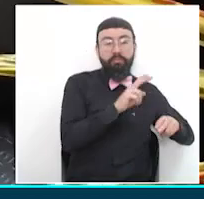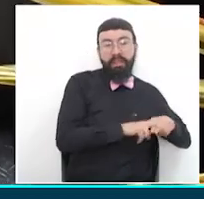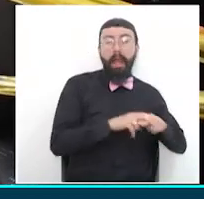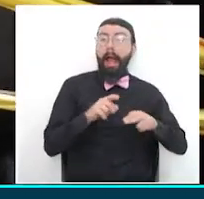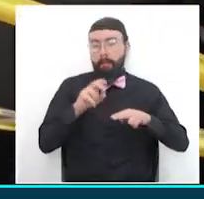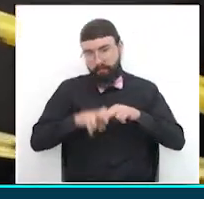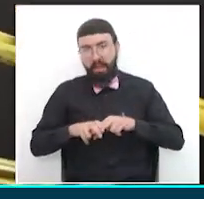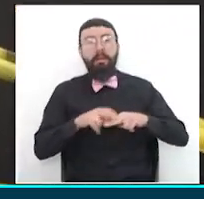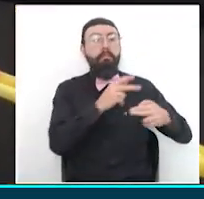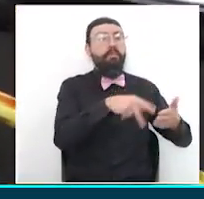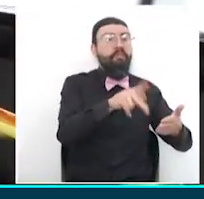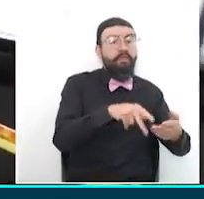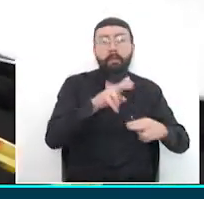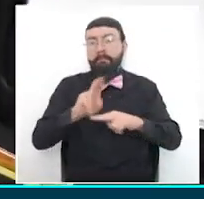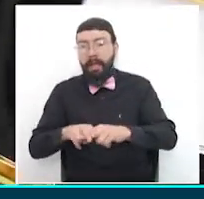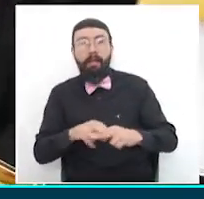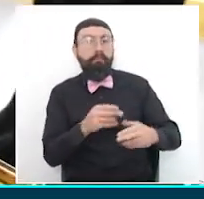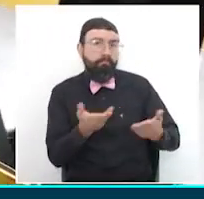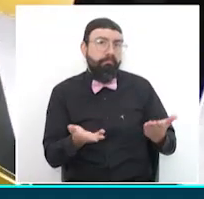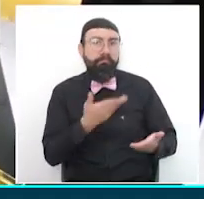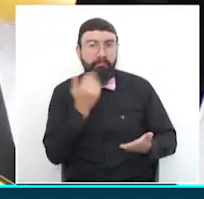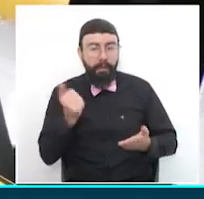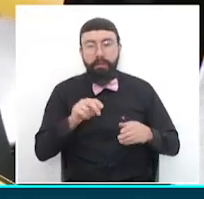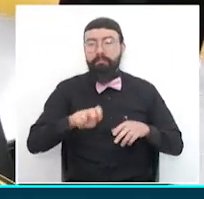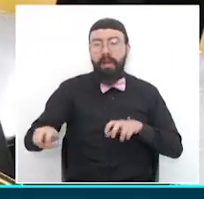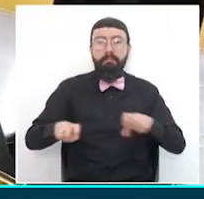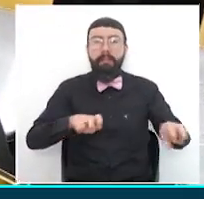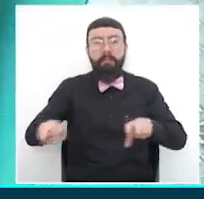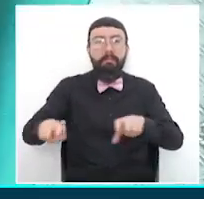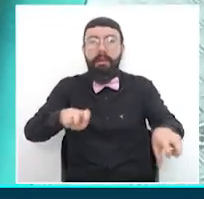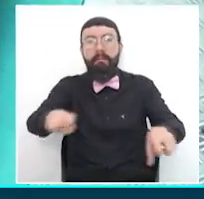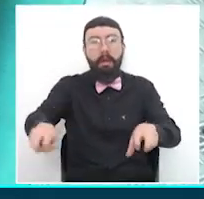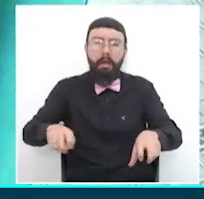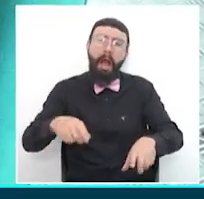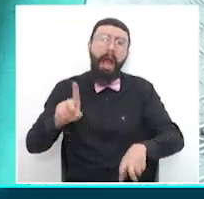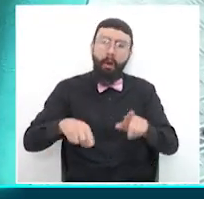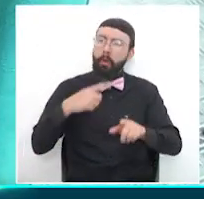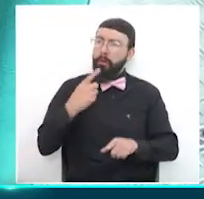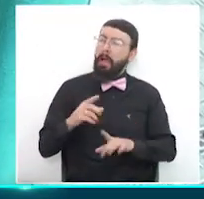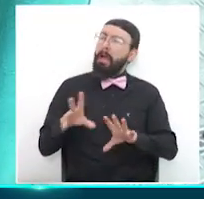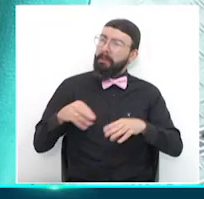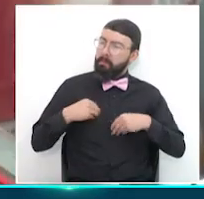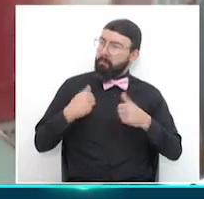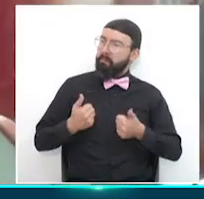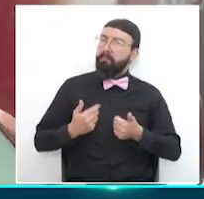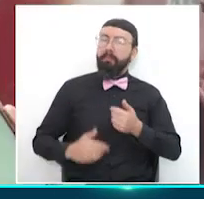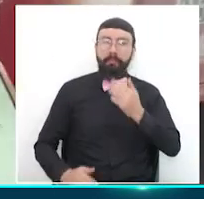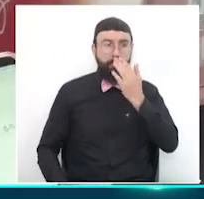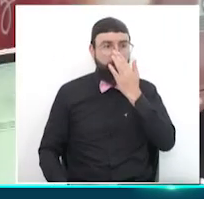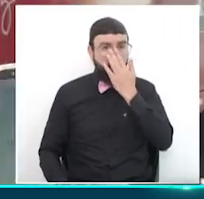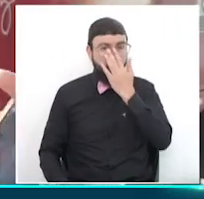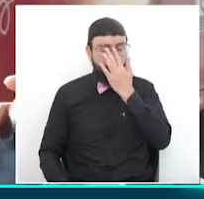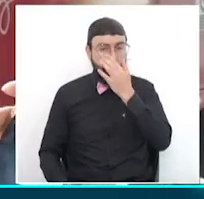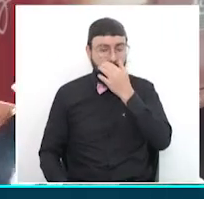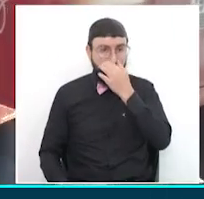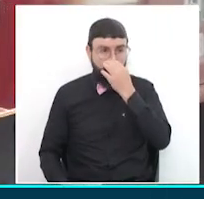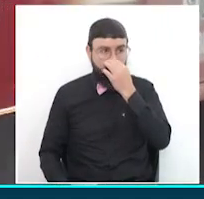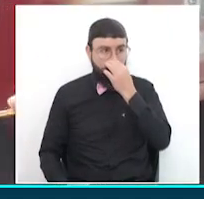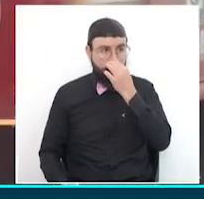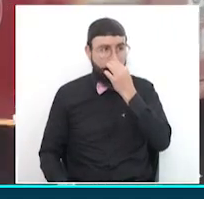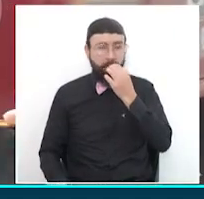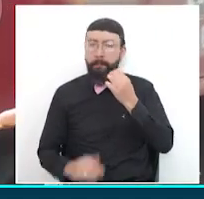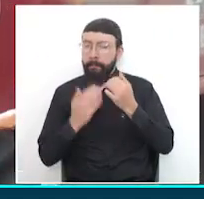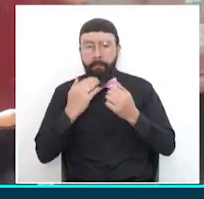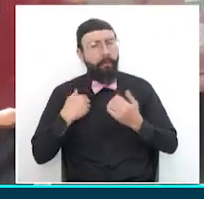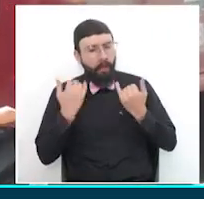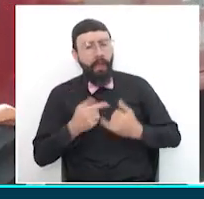para promover así la distancia social, criterios que se reconocen entre algunos usuarios y conductores. En este momento yo me vine en este alto, en este